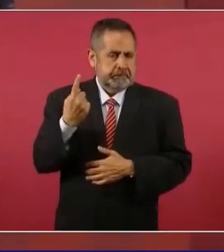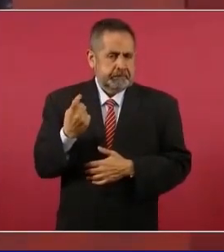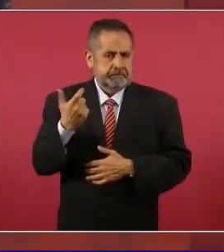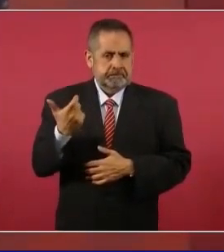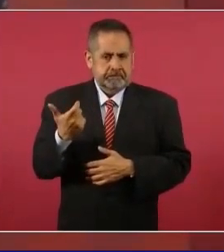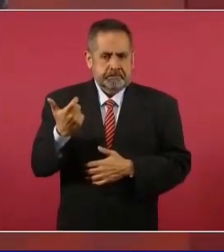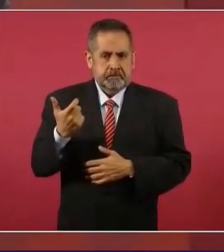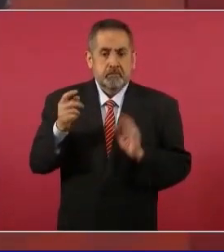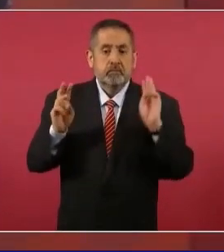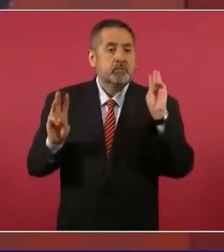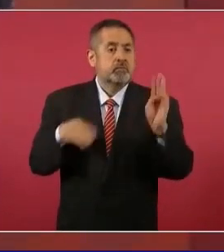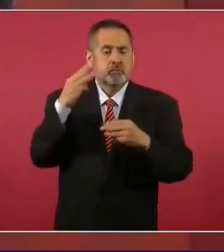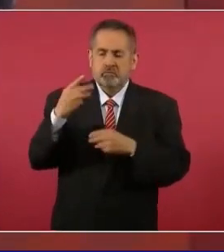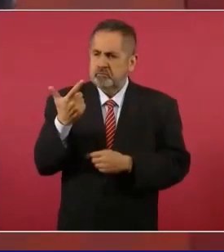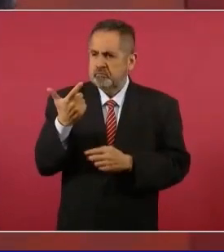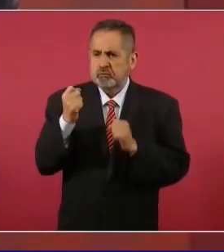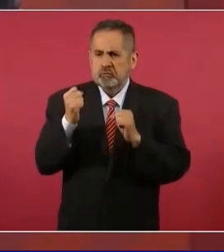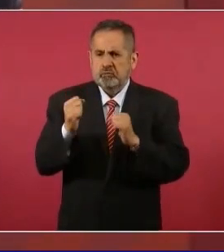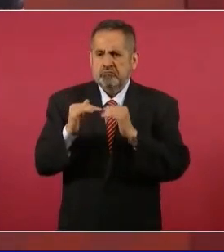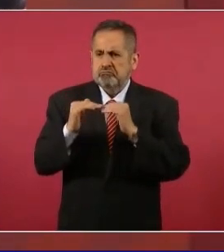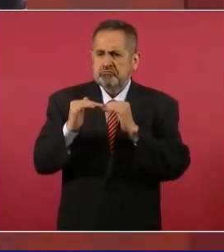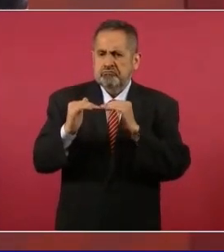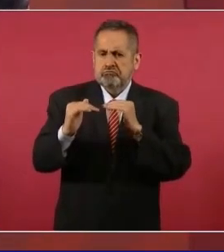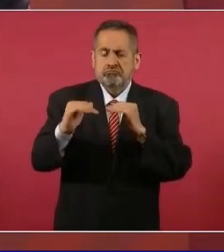a nivel mundial